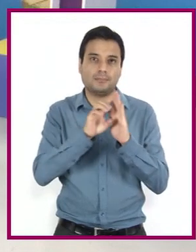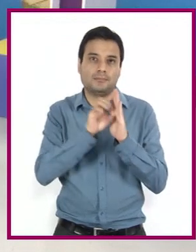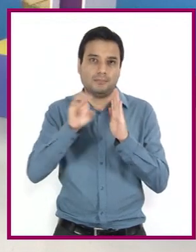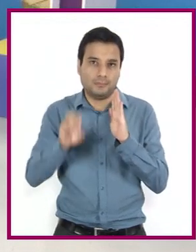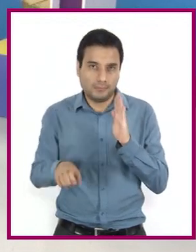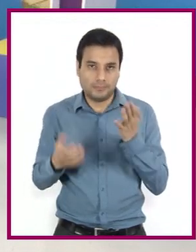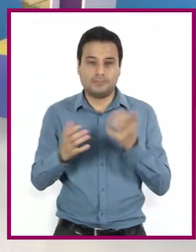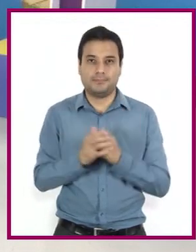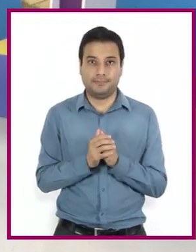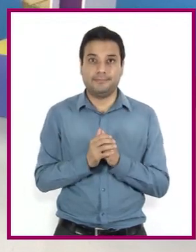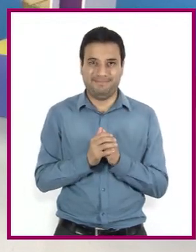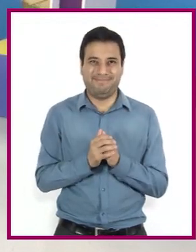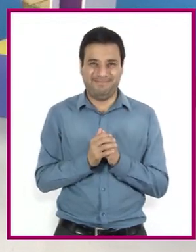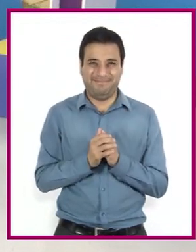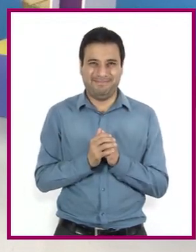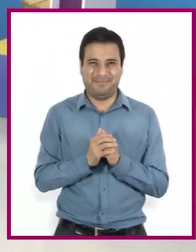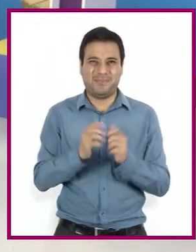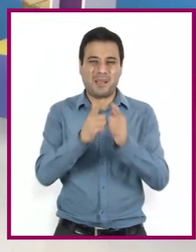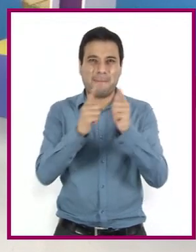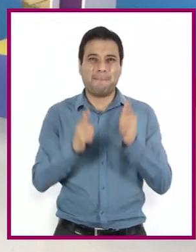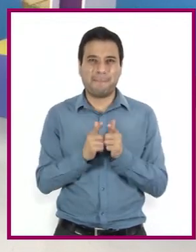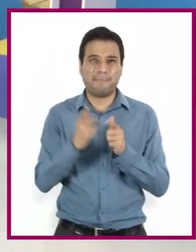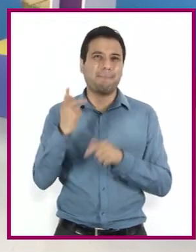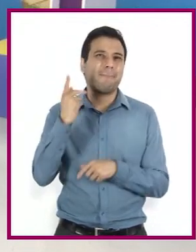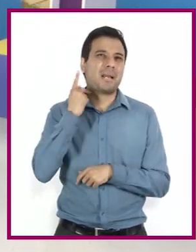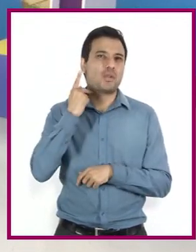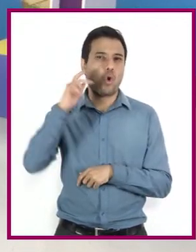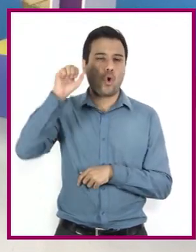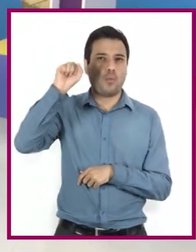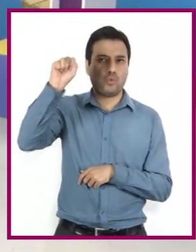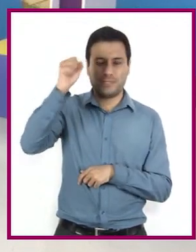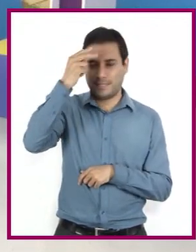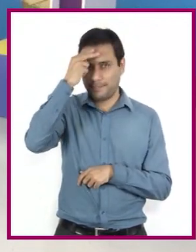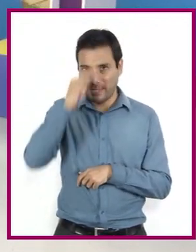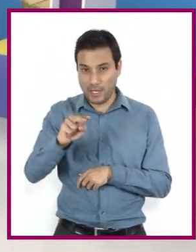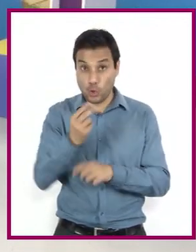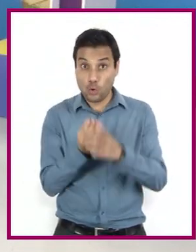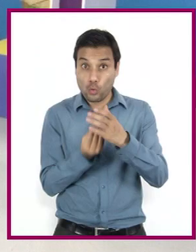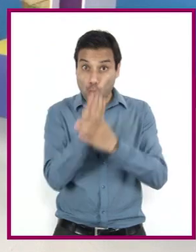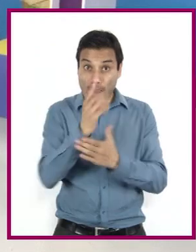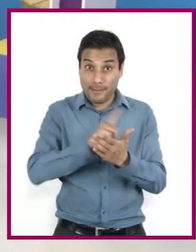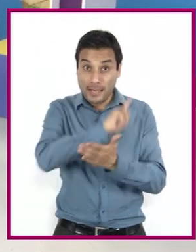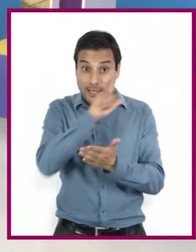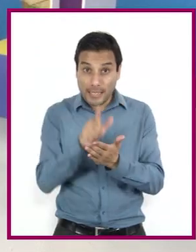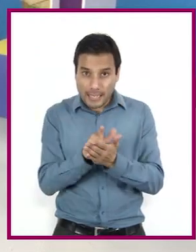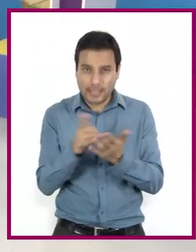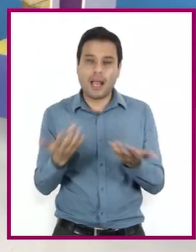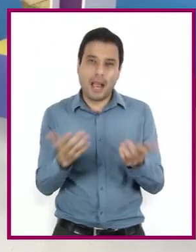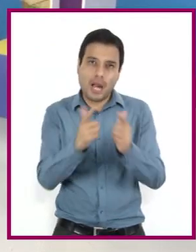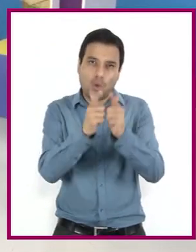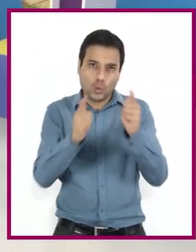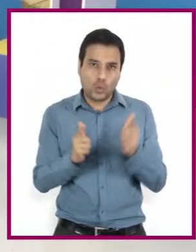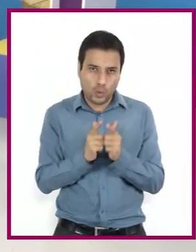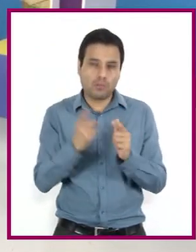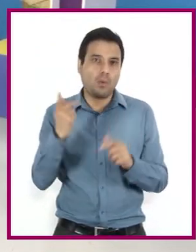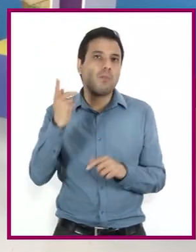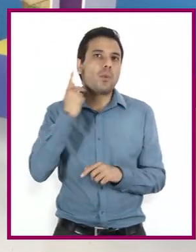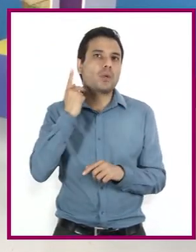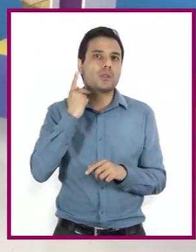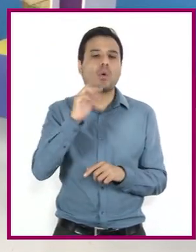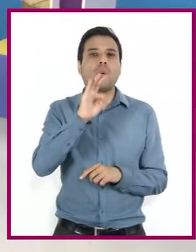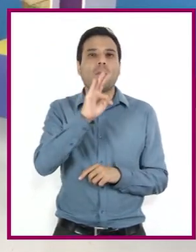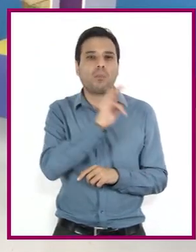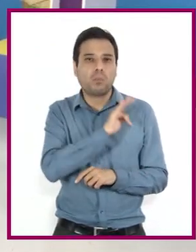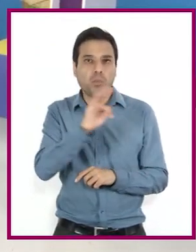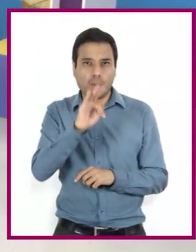Partido Comunista Mexicano. Con la nueva ley, esta agrupación política logró la elección de alguno de sus